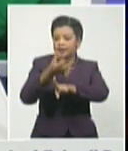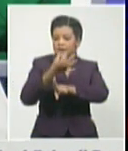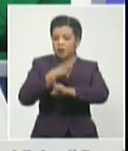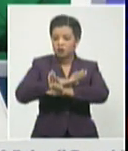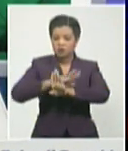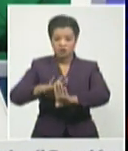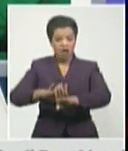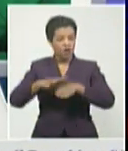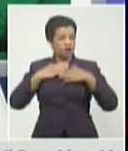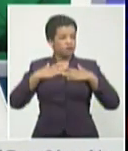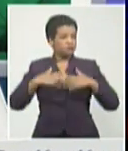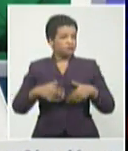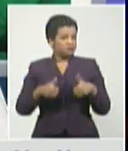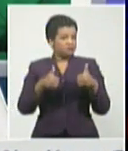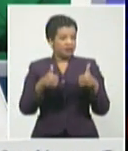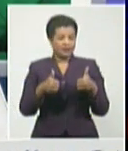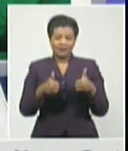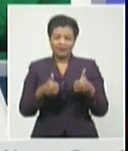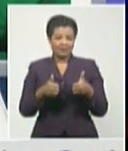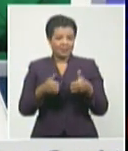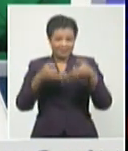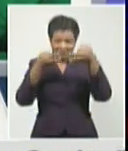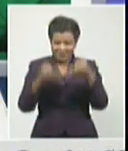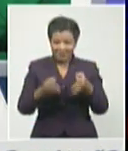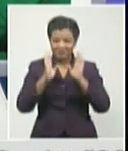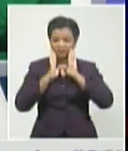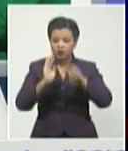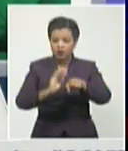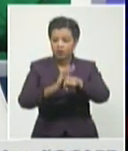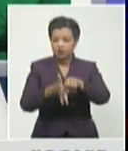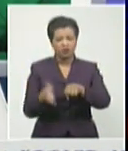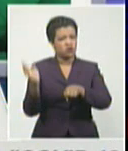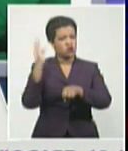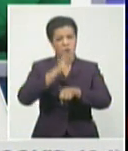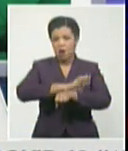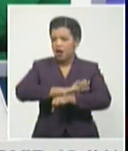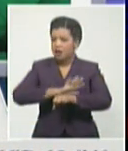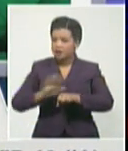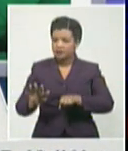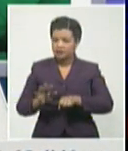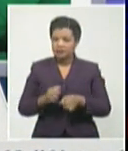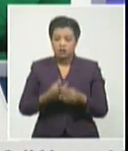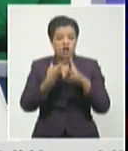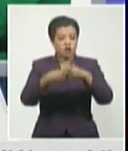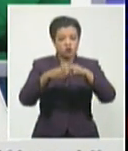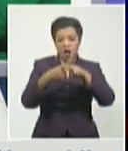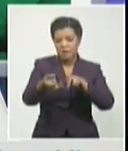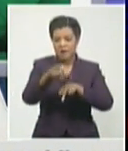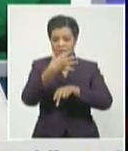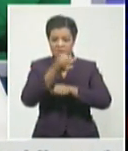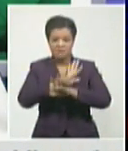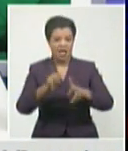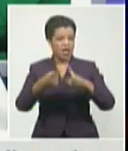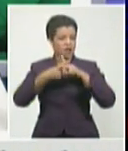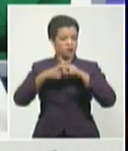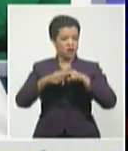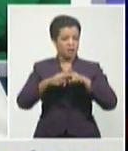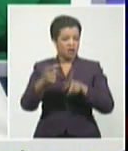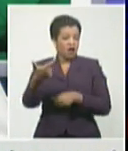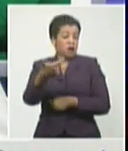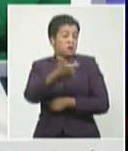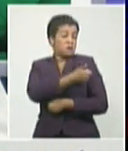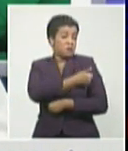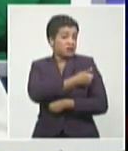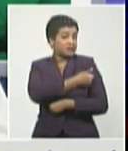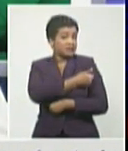específico que tú puedes ir nuevo este tratamiento se resuelve problema las vacunas ya